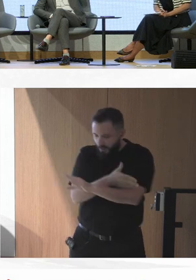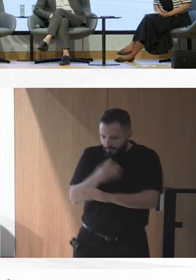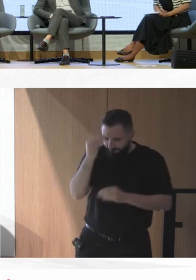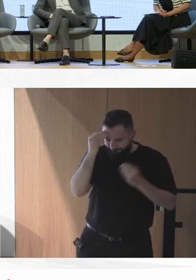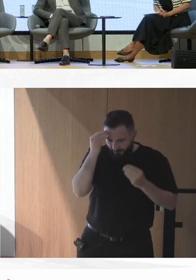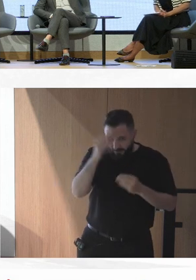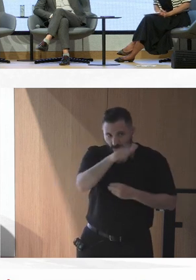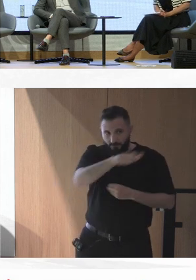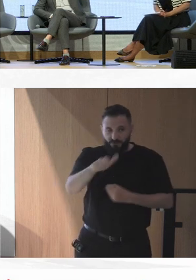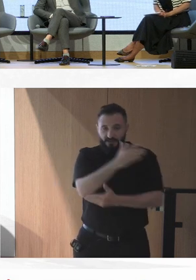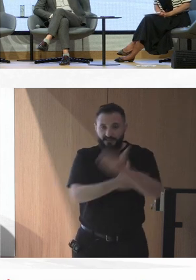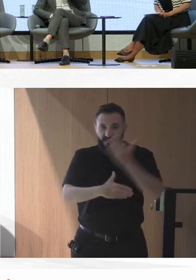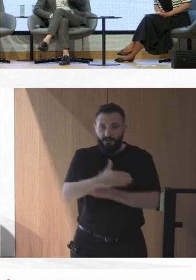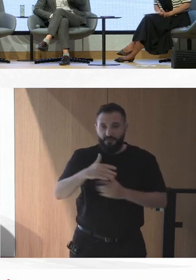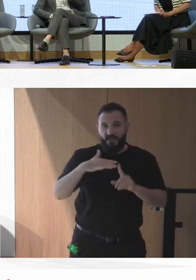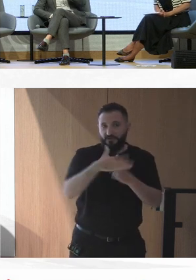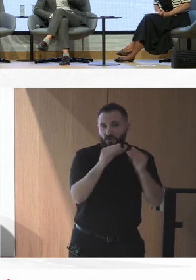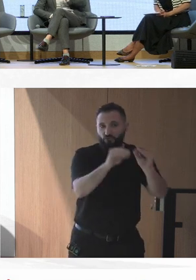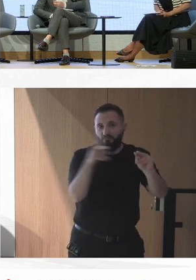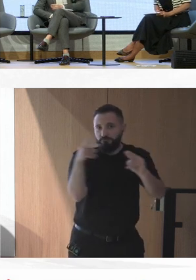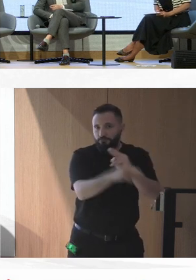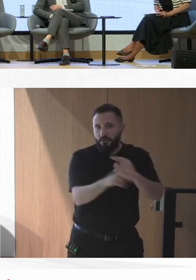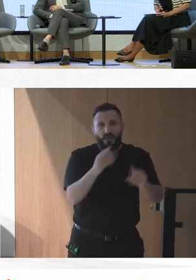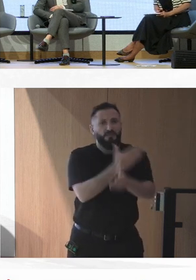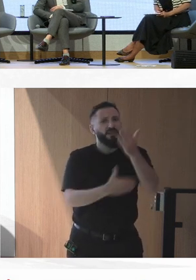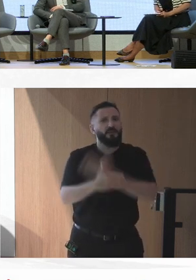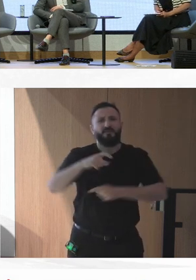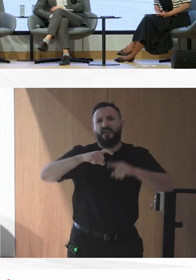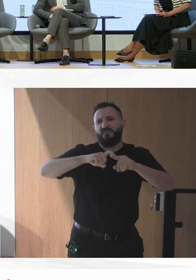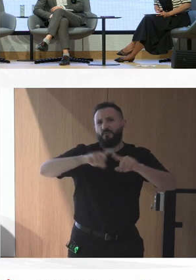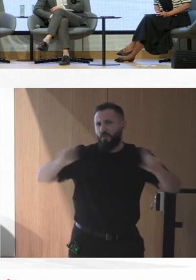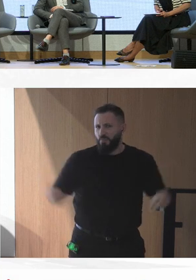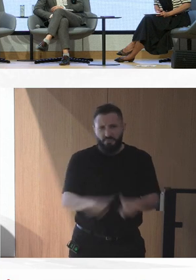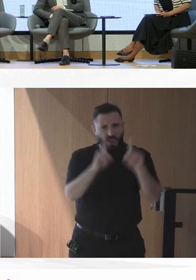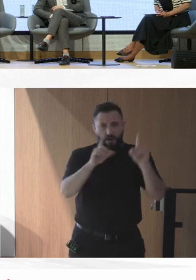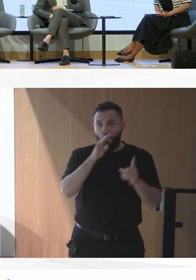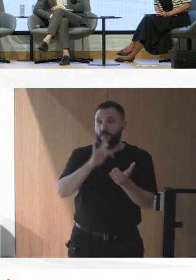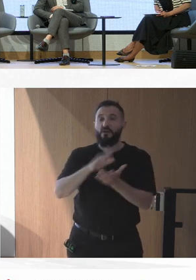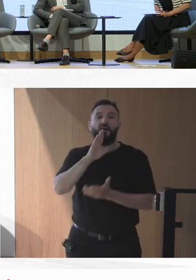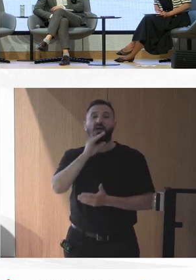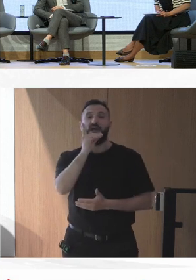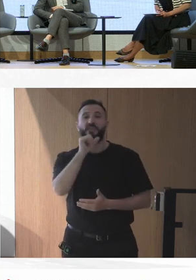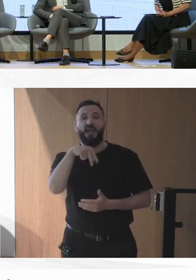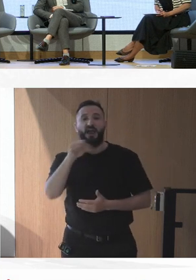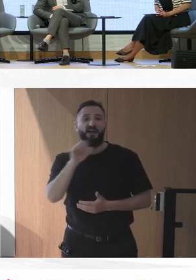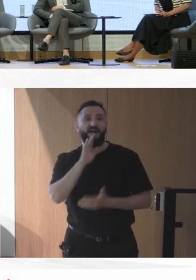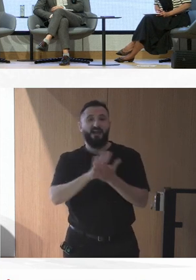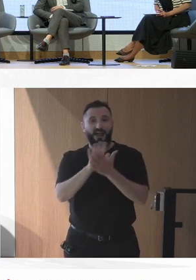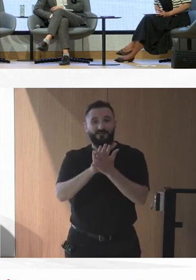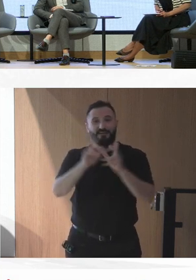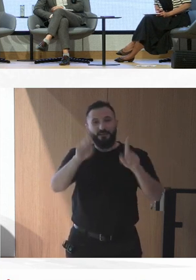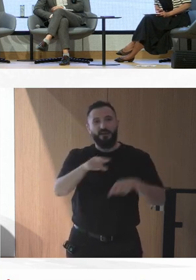de las personas con discapacidad, sea del tipo que sea, porque me parece que esto que introducía Diana al final, de también entender que hay otros valores